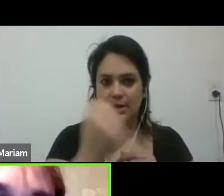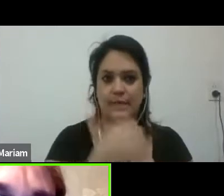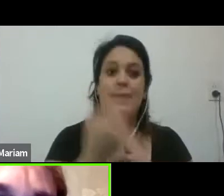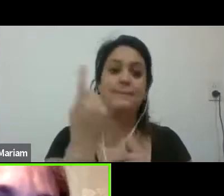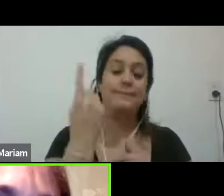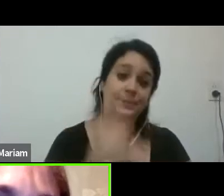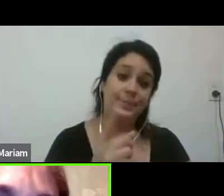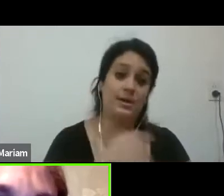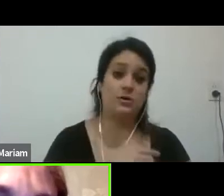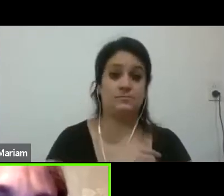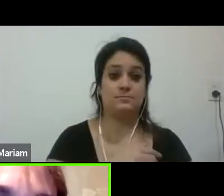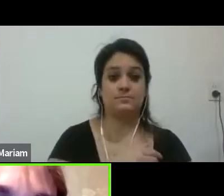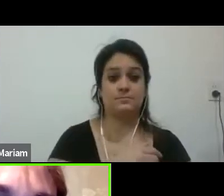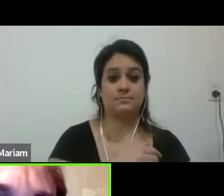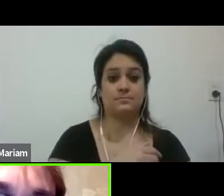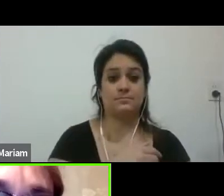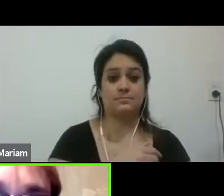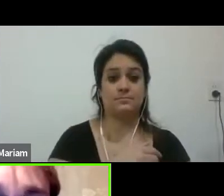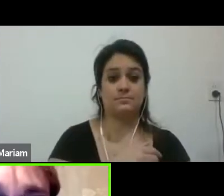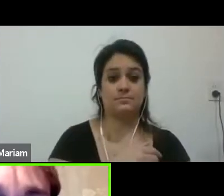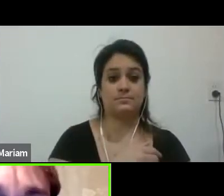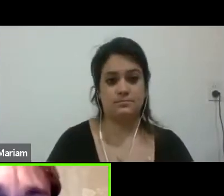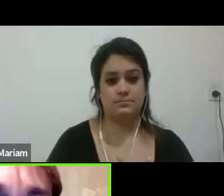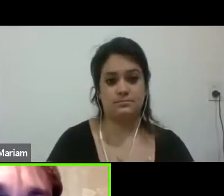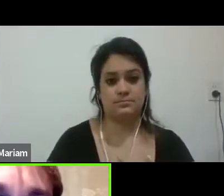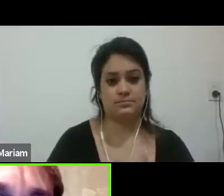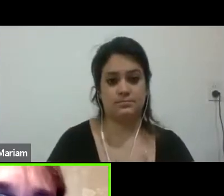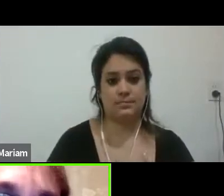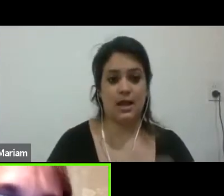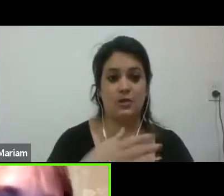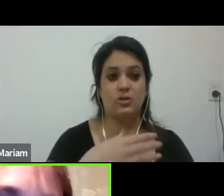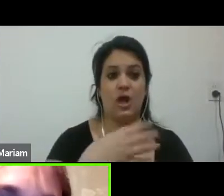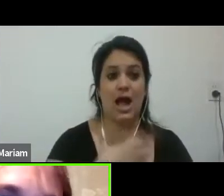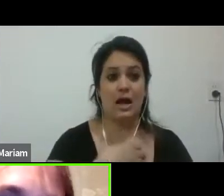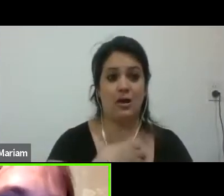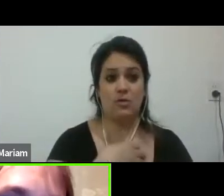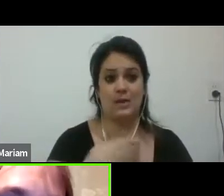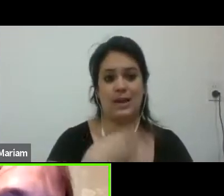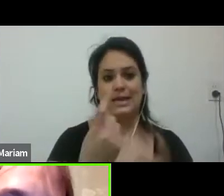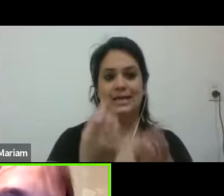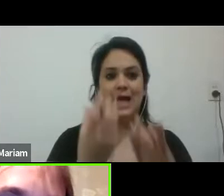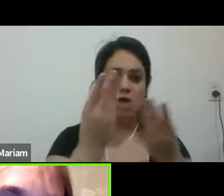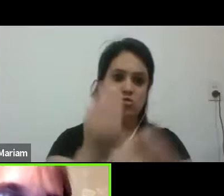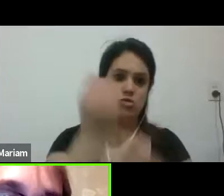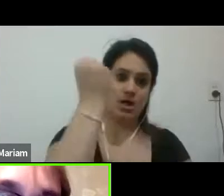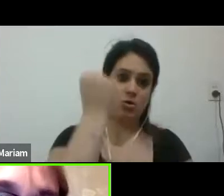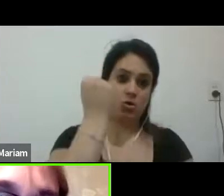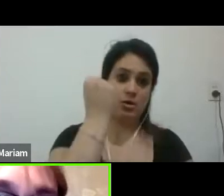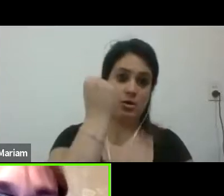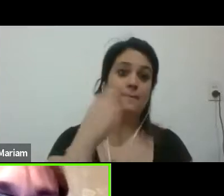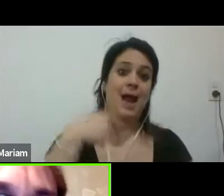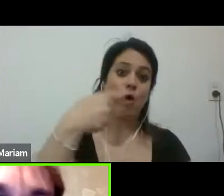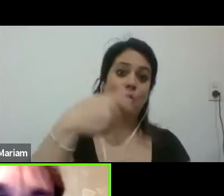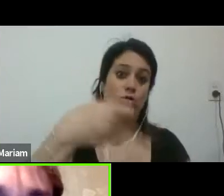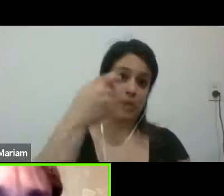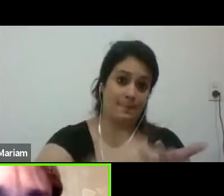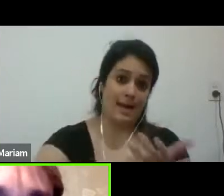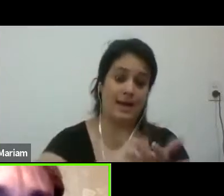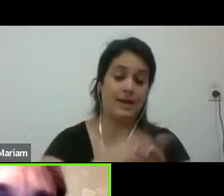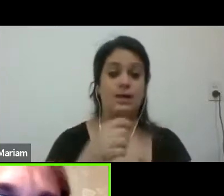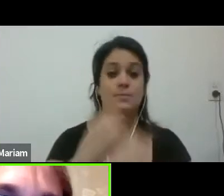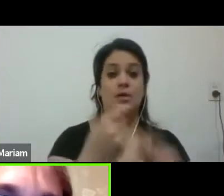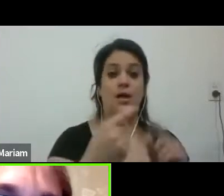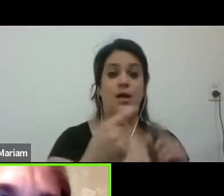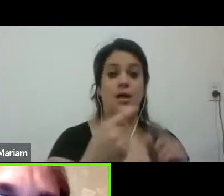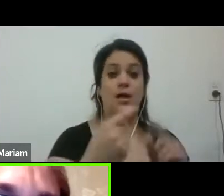la posibilidad de que aquellos alumnos que necesiten una ayuda económica para pagar su cuota poder contactarlo con las empresas que